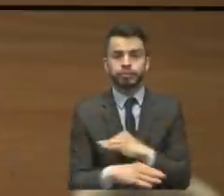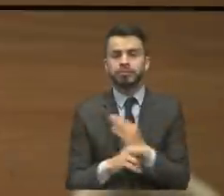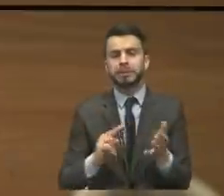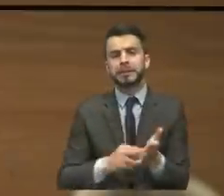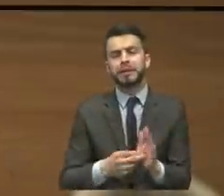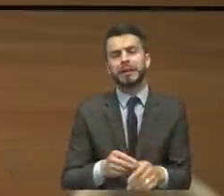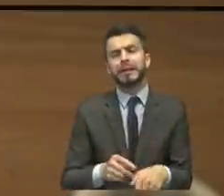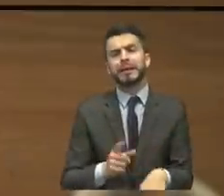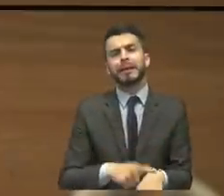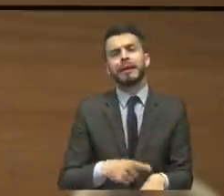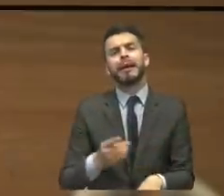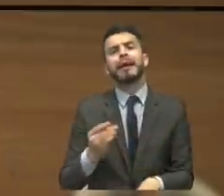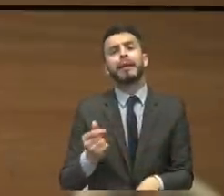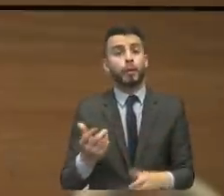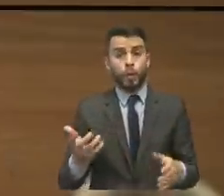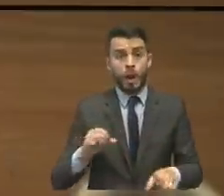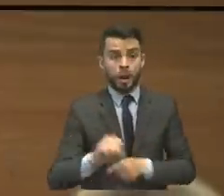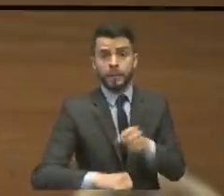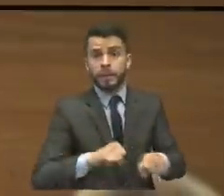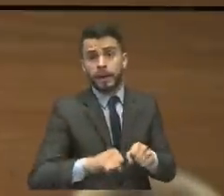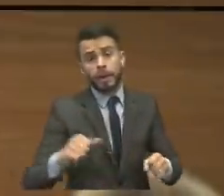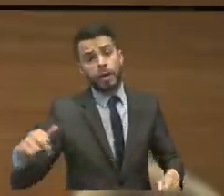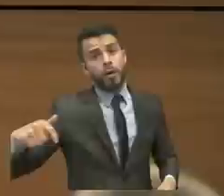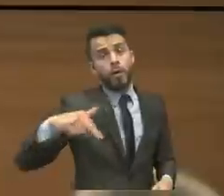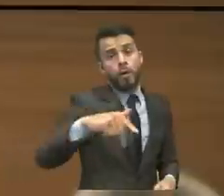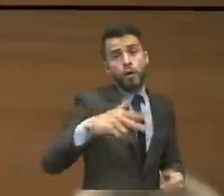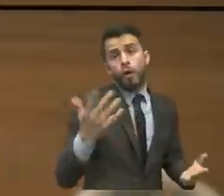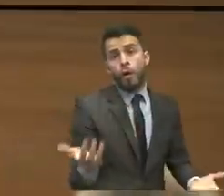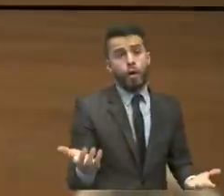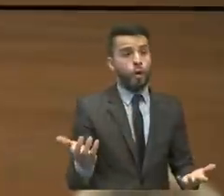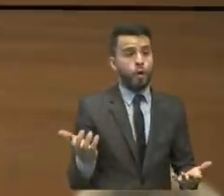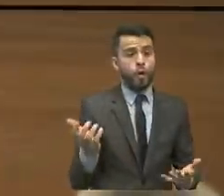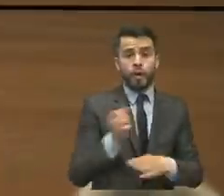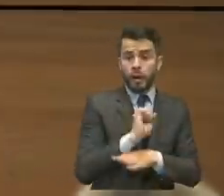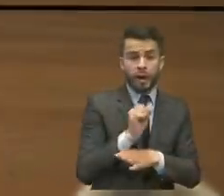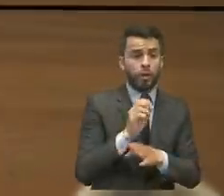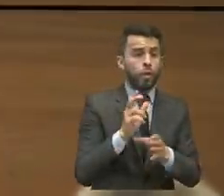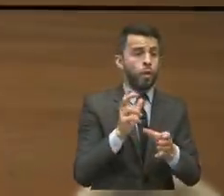viaje tanto en bicicleta como peatonal como en transporte público.